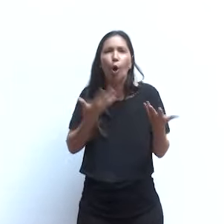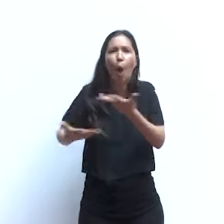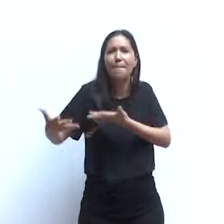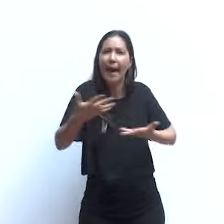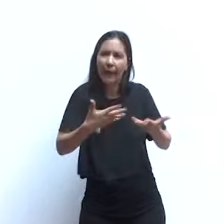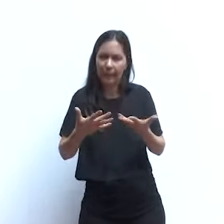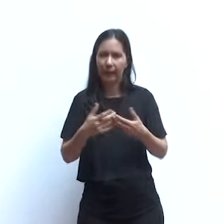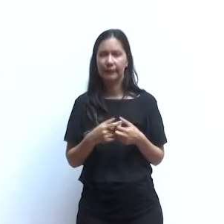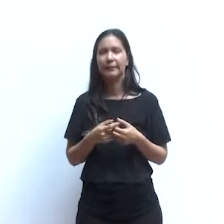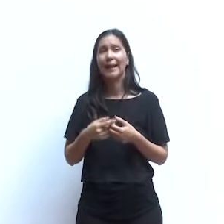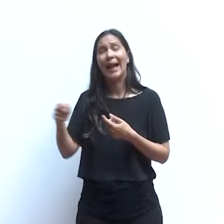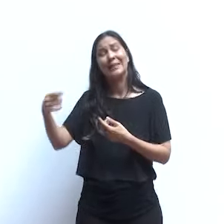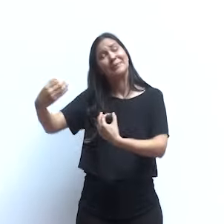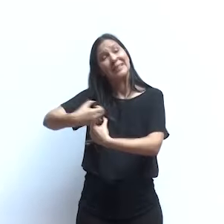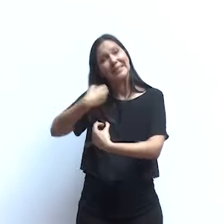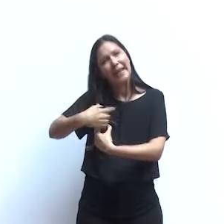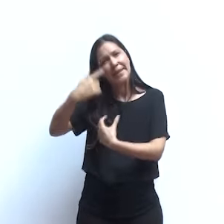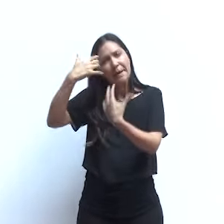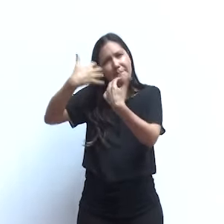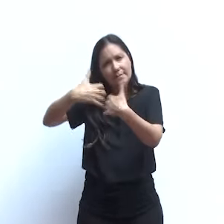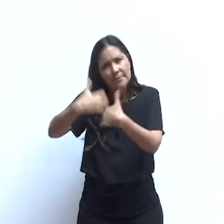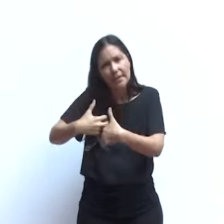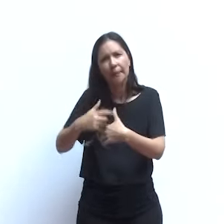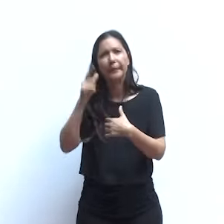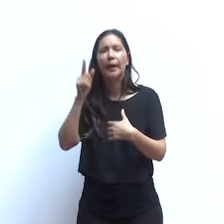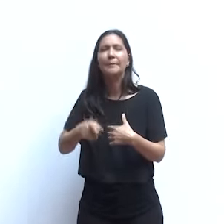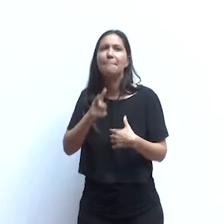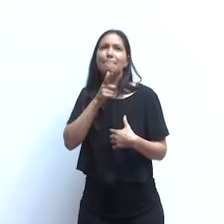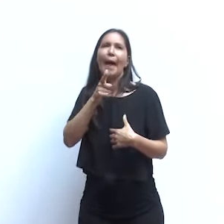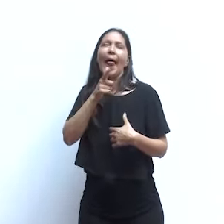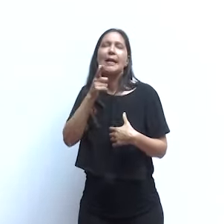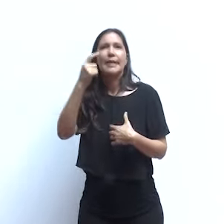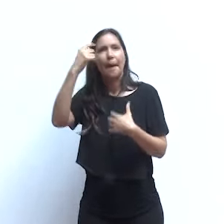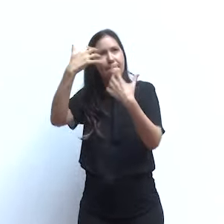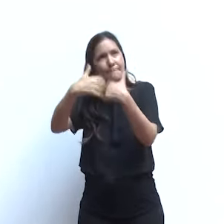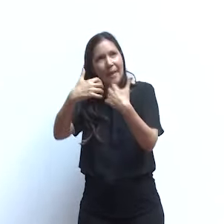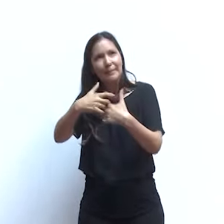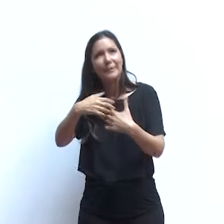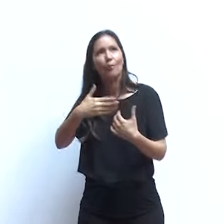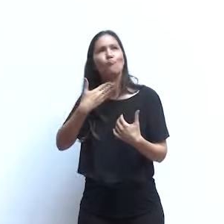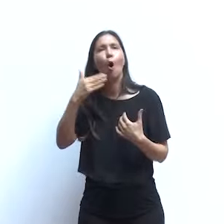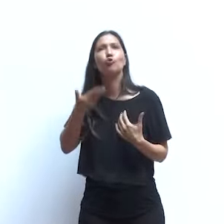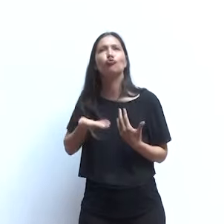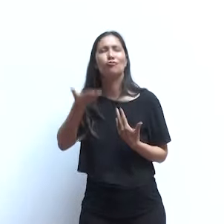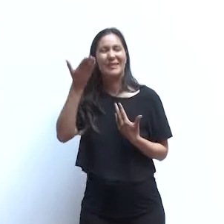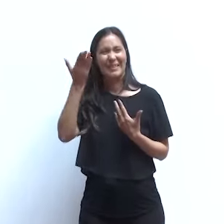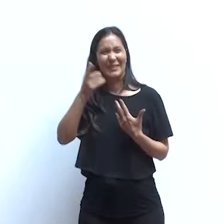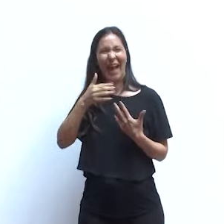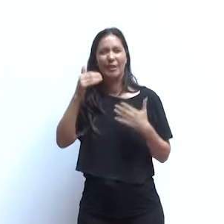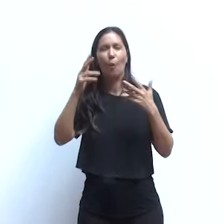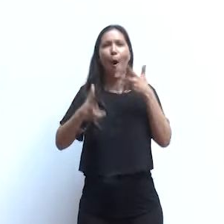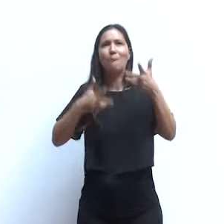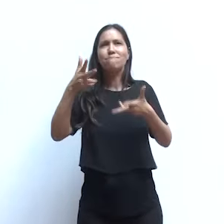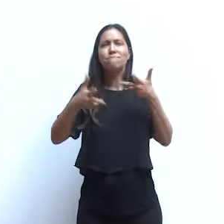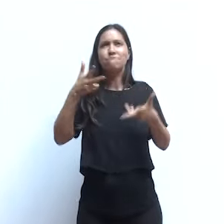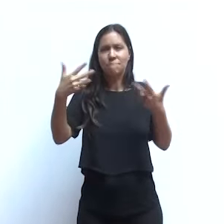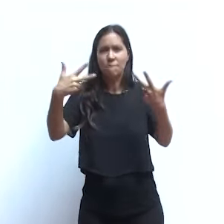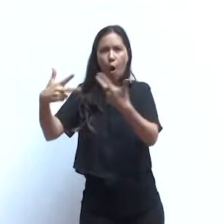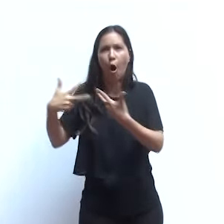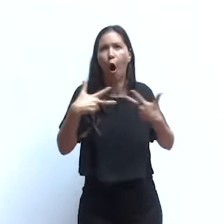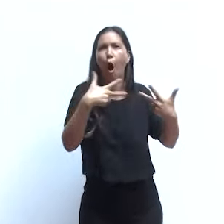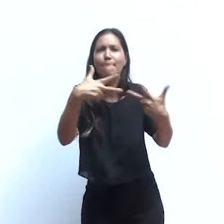solo nos enseña a pensar sino que también quiere pensar en voz alta con los alumnos también no eh piensa